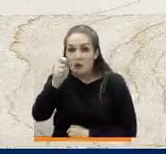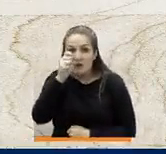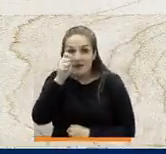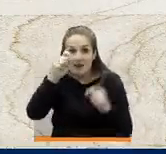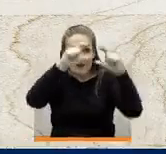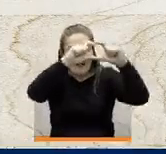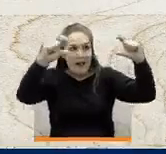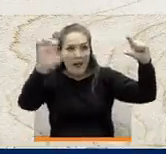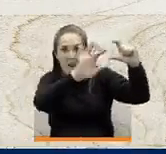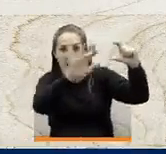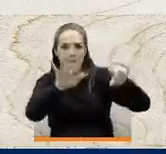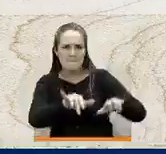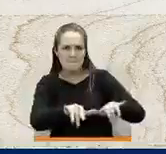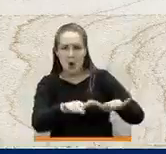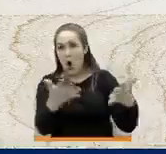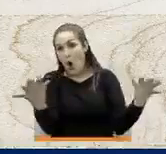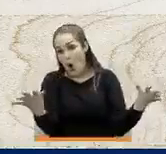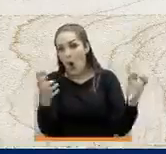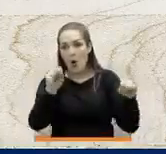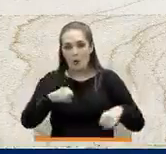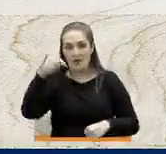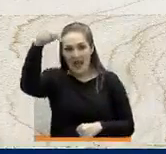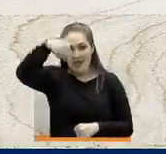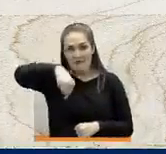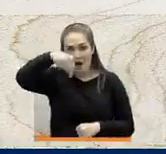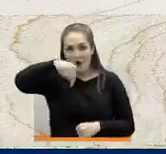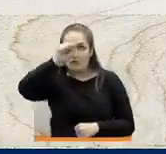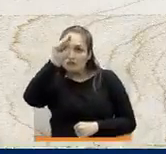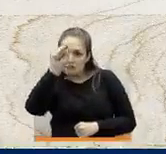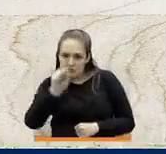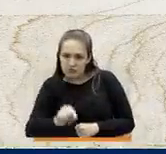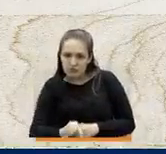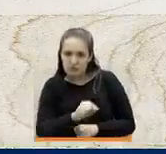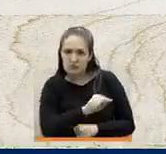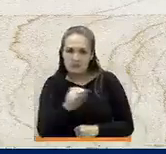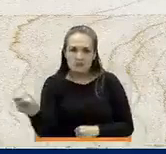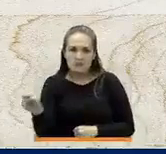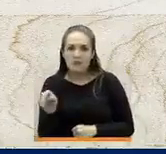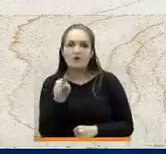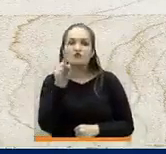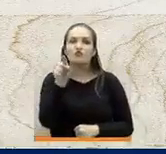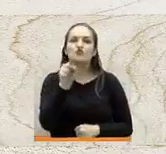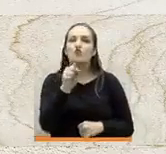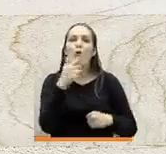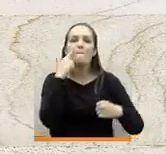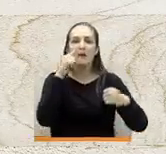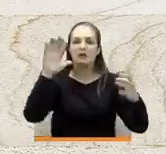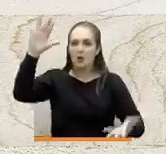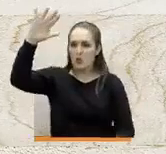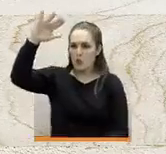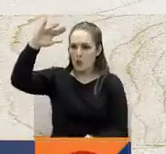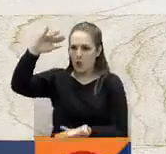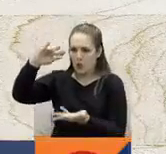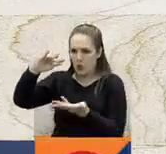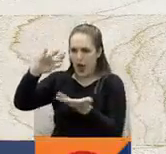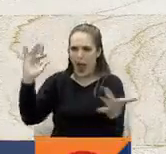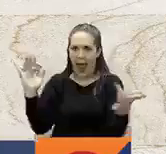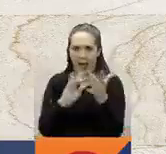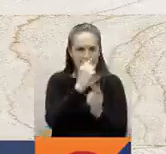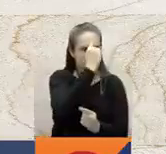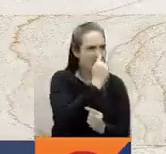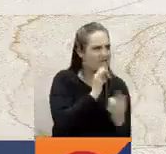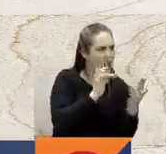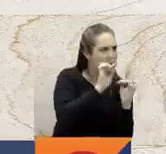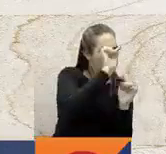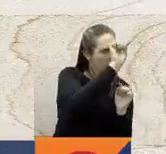la otra forma es ir a la parte de abajo y digitar algunos filtros para encontrar el empleo que se ajuste a su